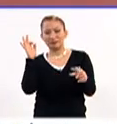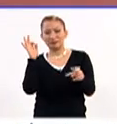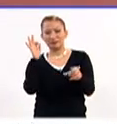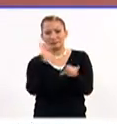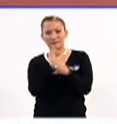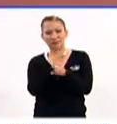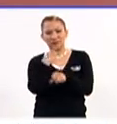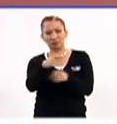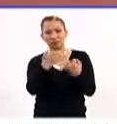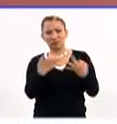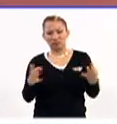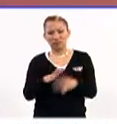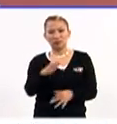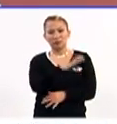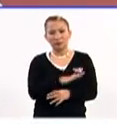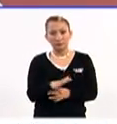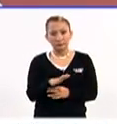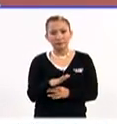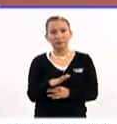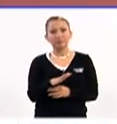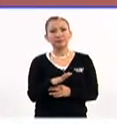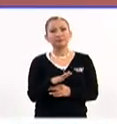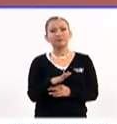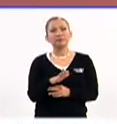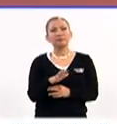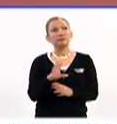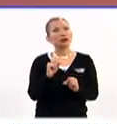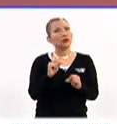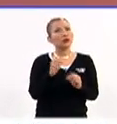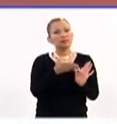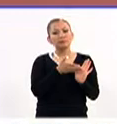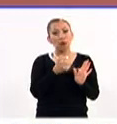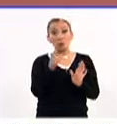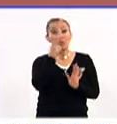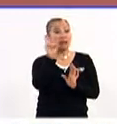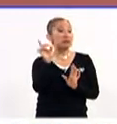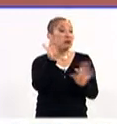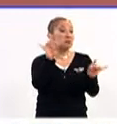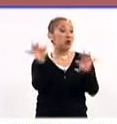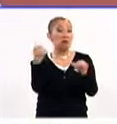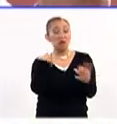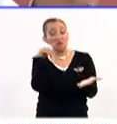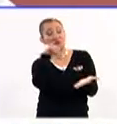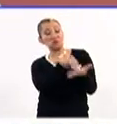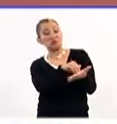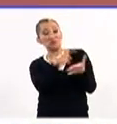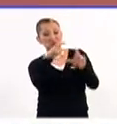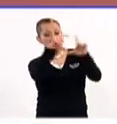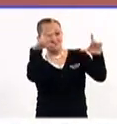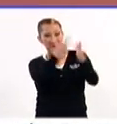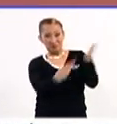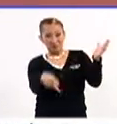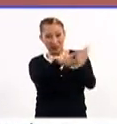su territorio. No fue, como dice una inscripción ahí en la